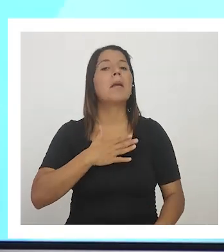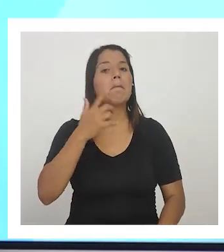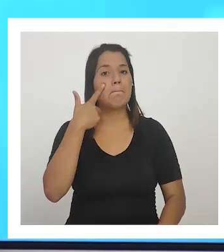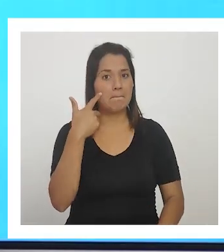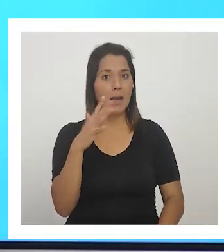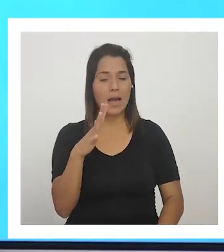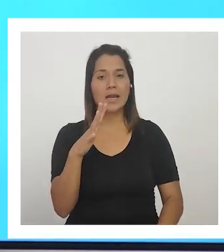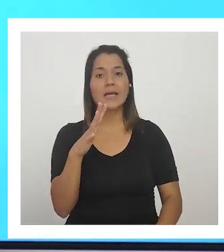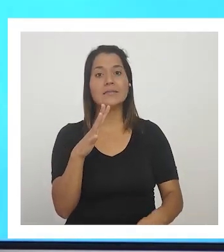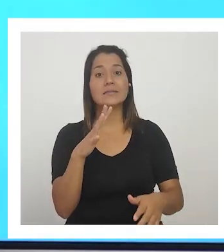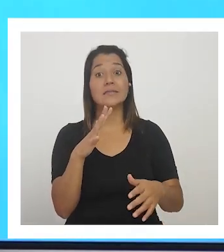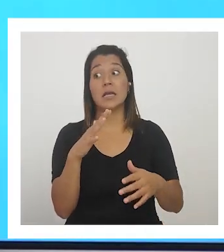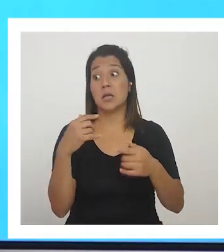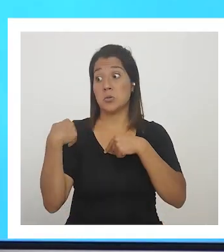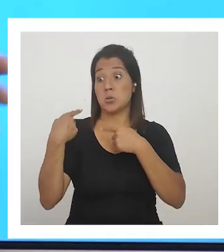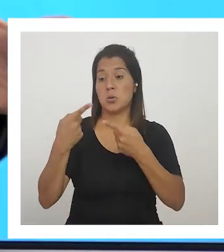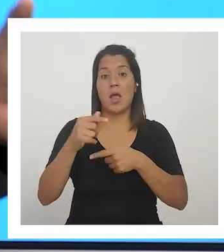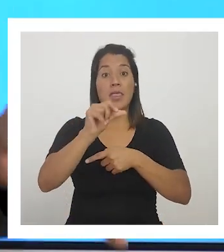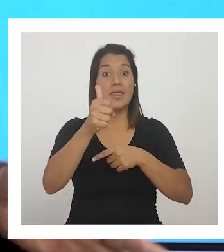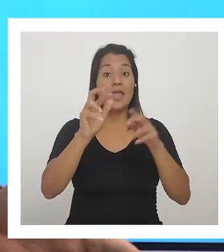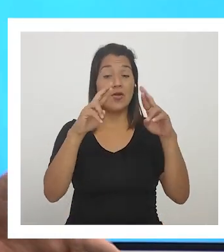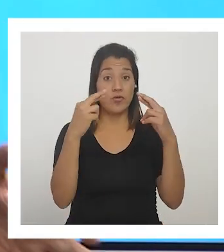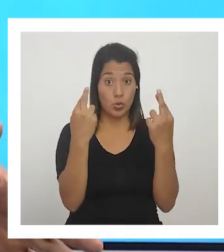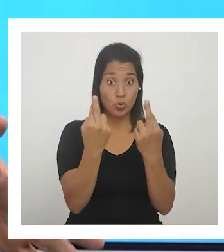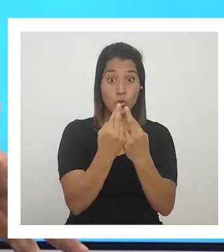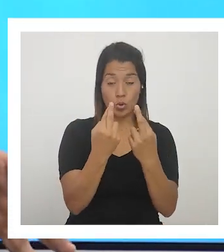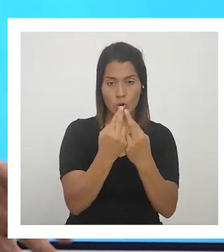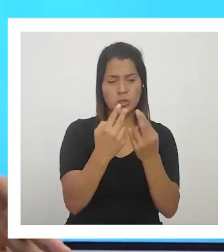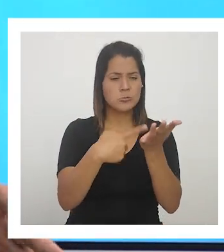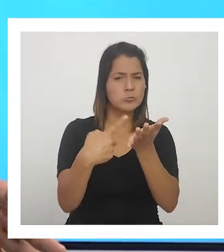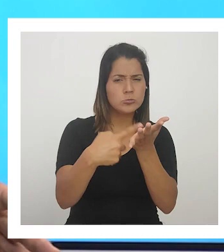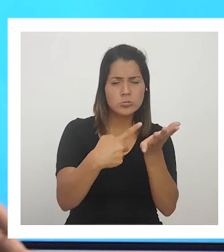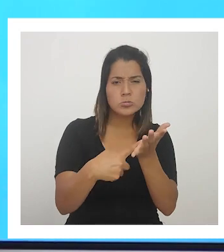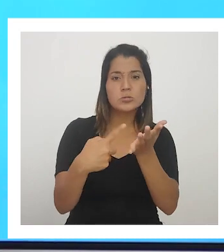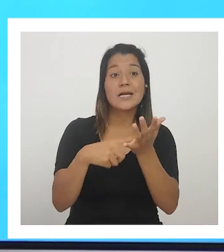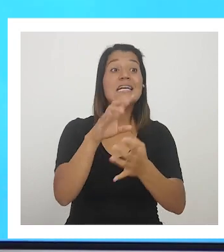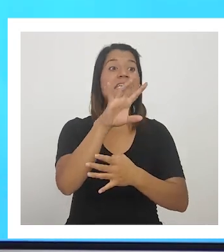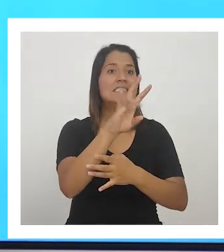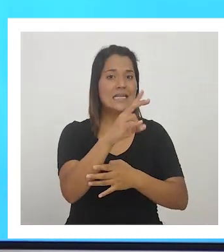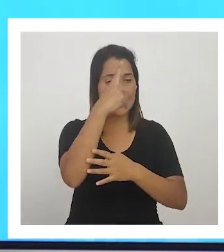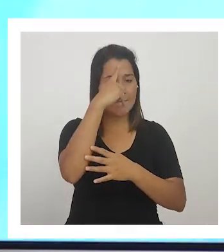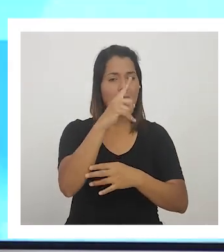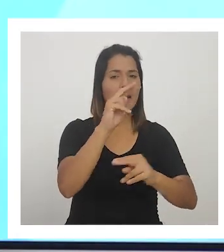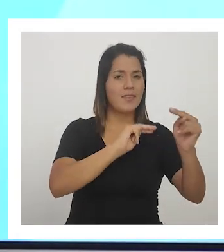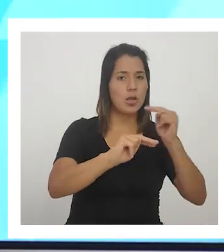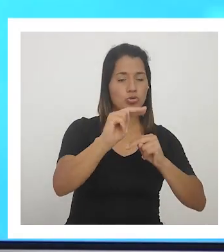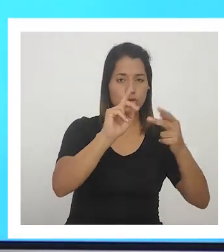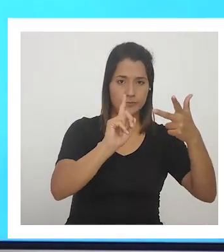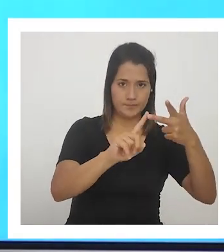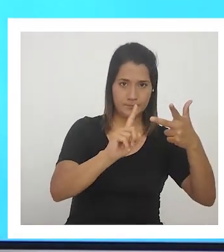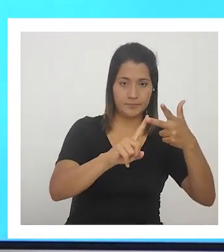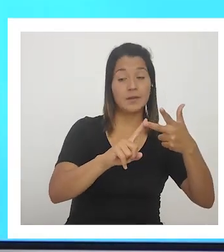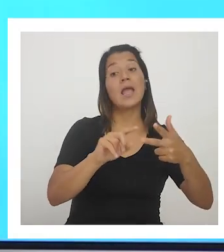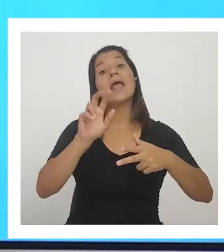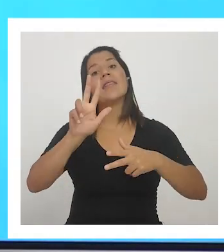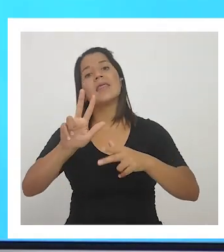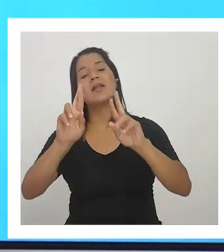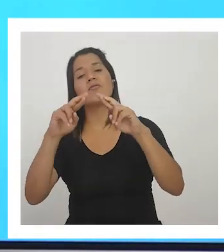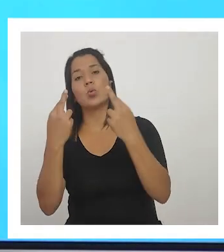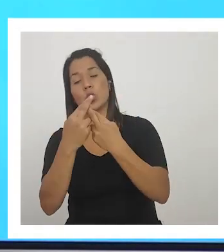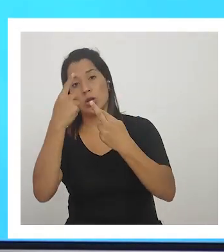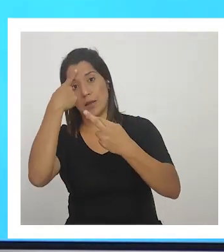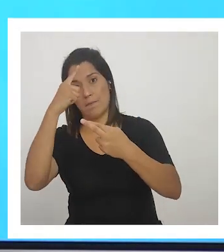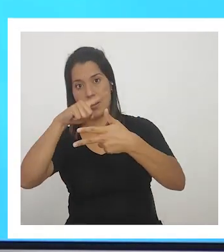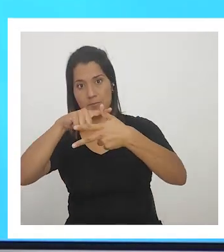que 10 sesiones, 7 se duraron en el tema de los indicadores, 3 en el tema financiero,